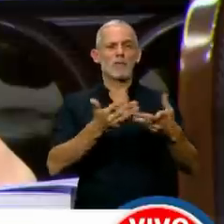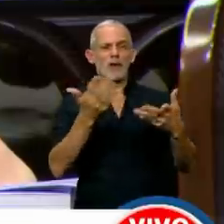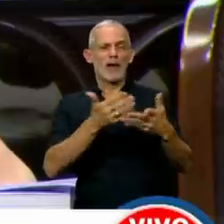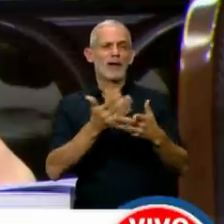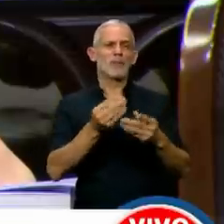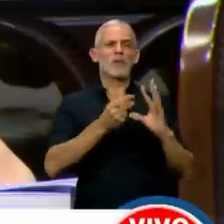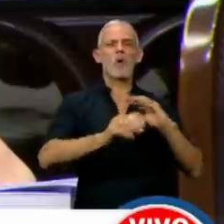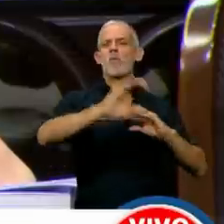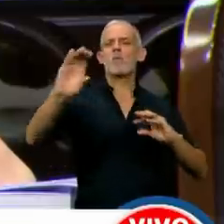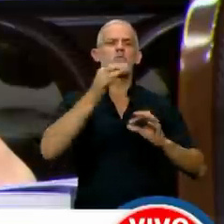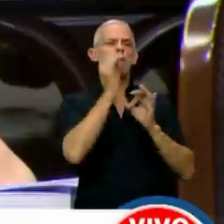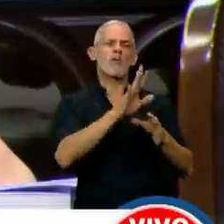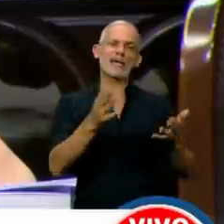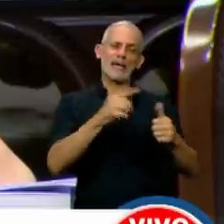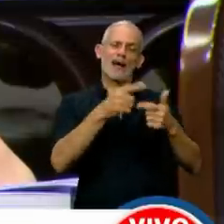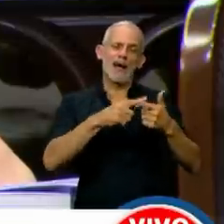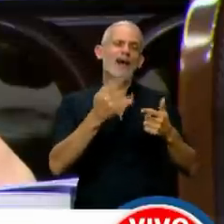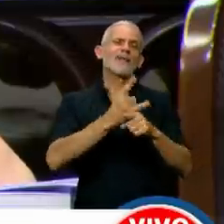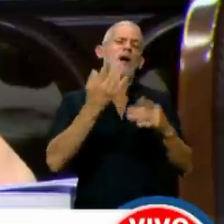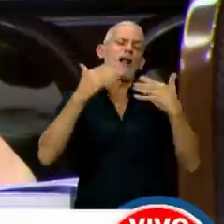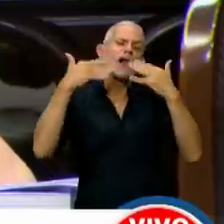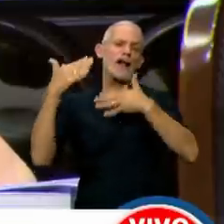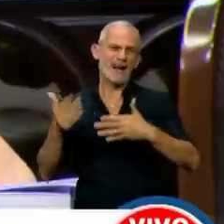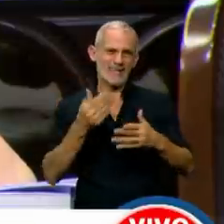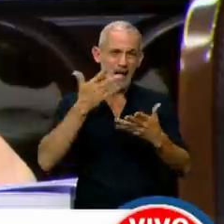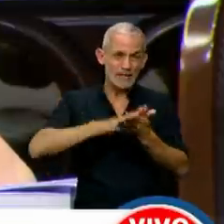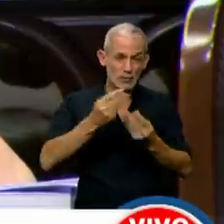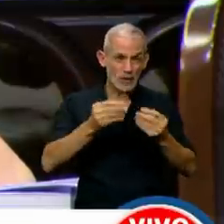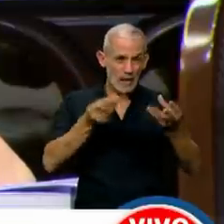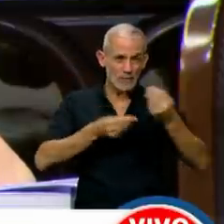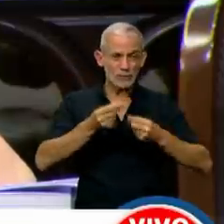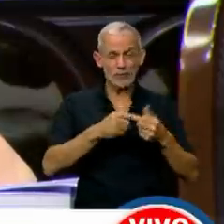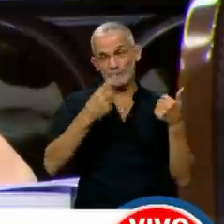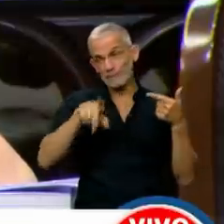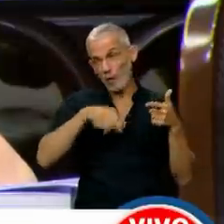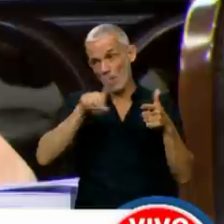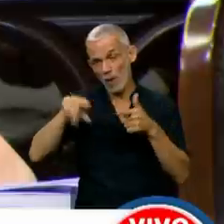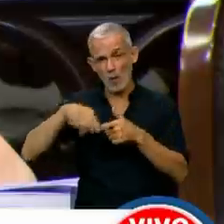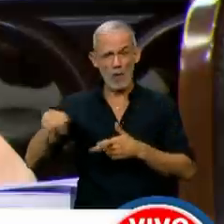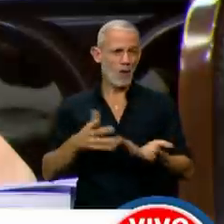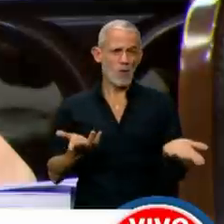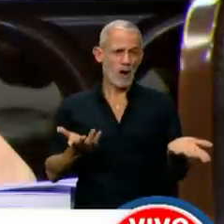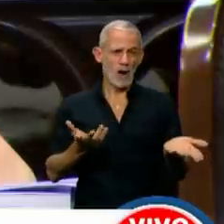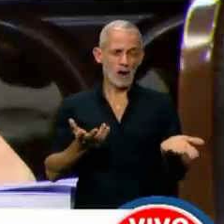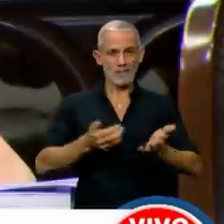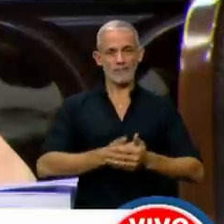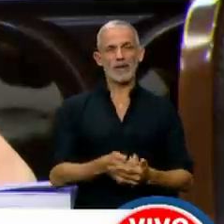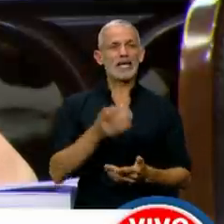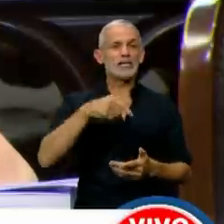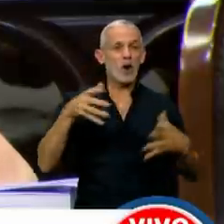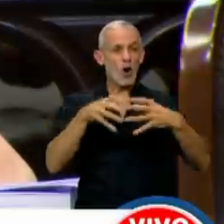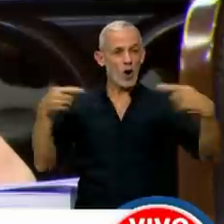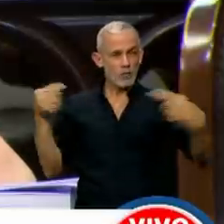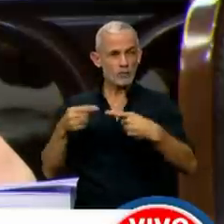distribuir partidas siempre que discutimos el presupuesto escuchamos las mismas excusas cuando la